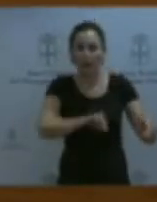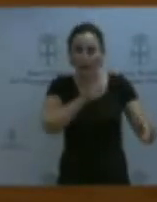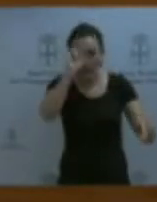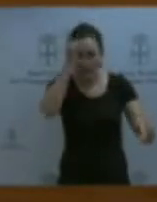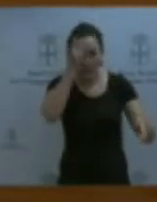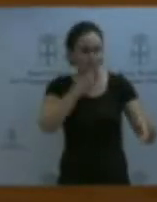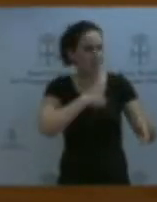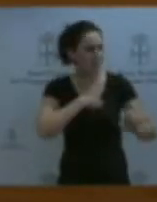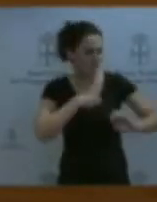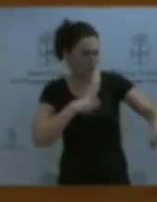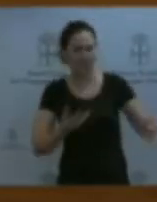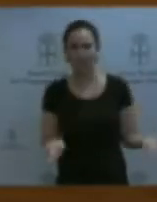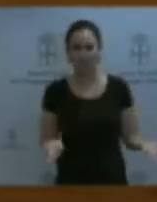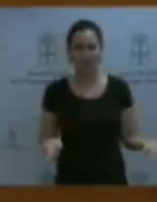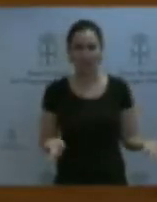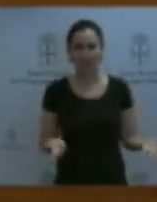en Cabrales